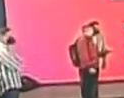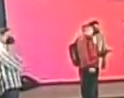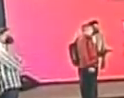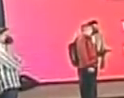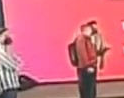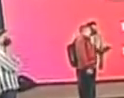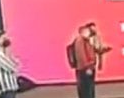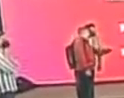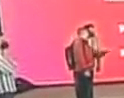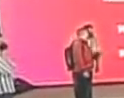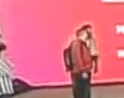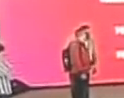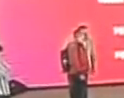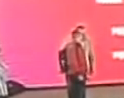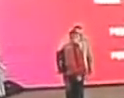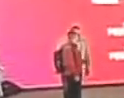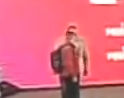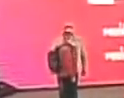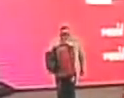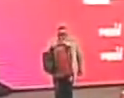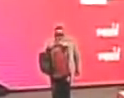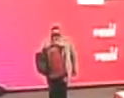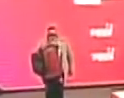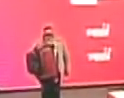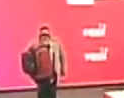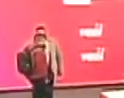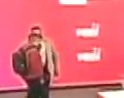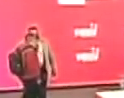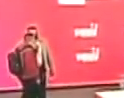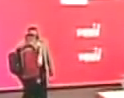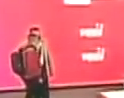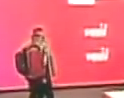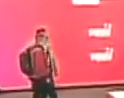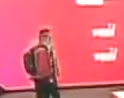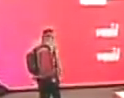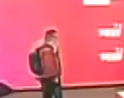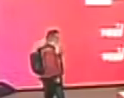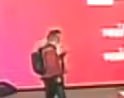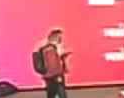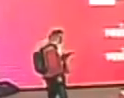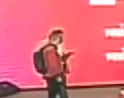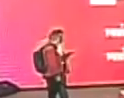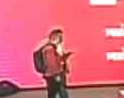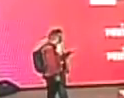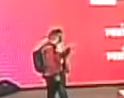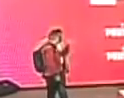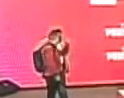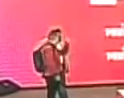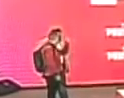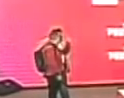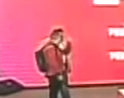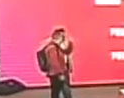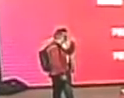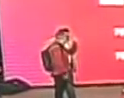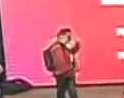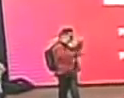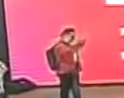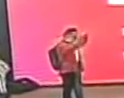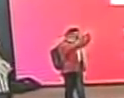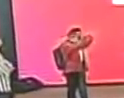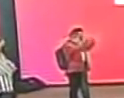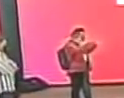el presidente constitucional nicolás maduro pero el tiempo antes en este escenario